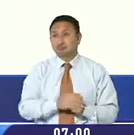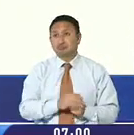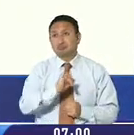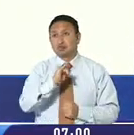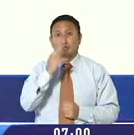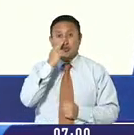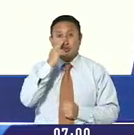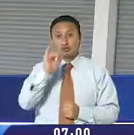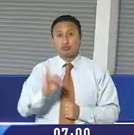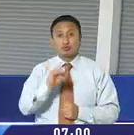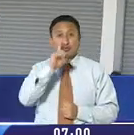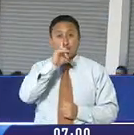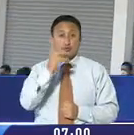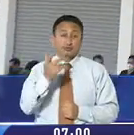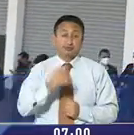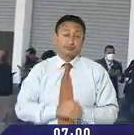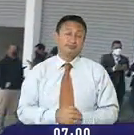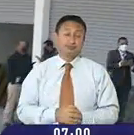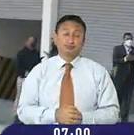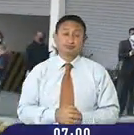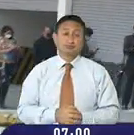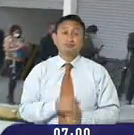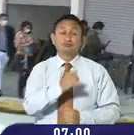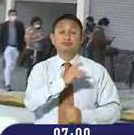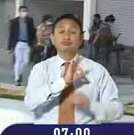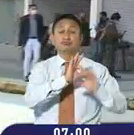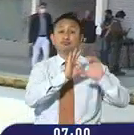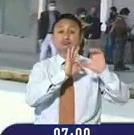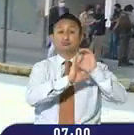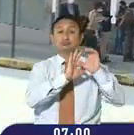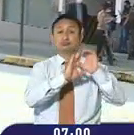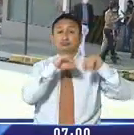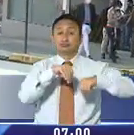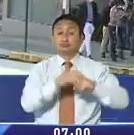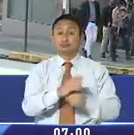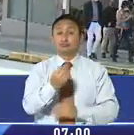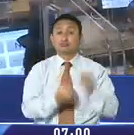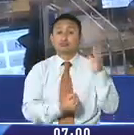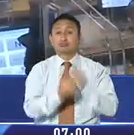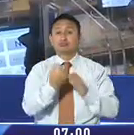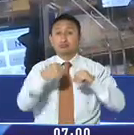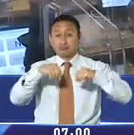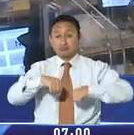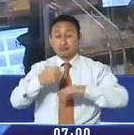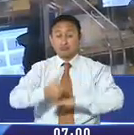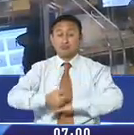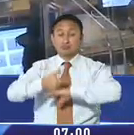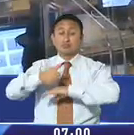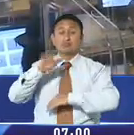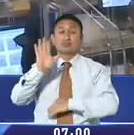julio de este año. El Consejo de Participación Ciudadana fue creado como un quinto poder, y a decir de los